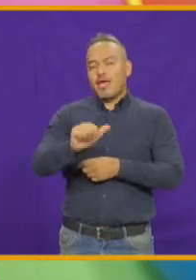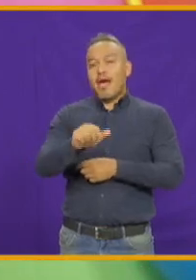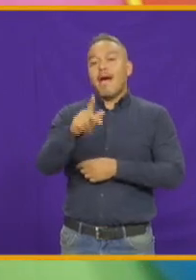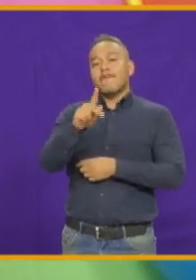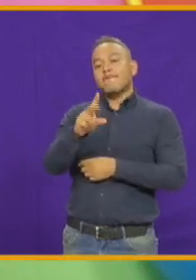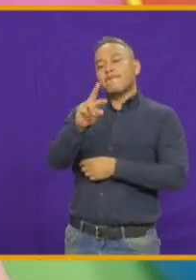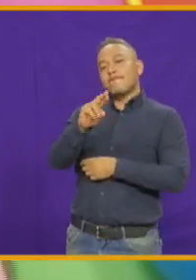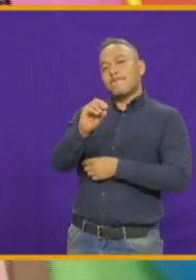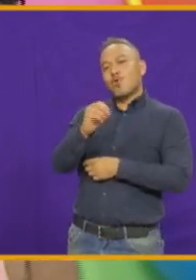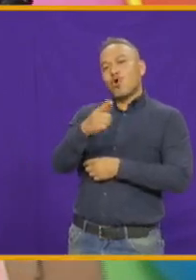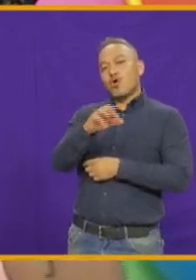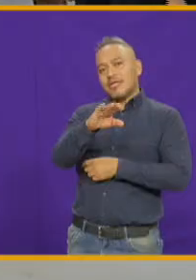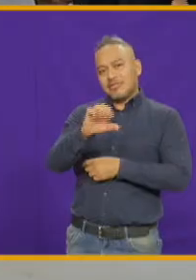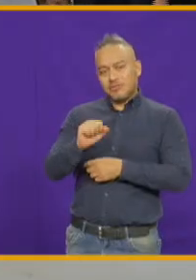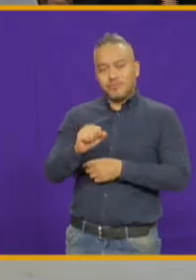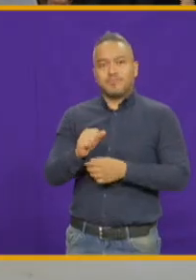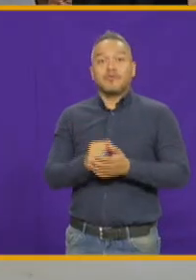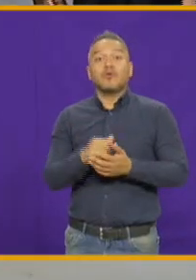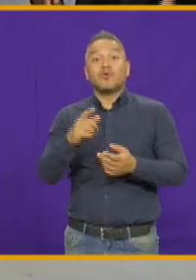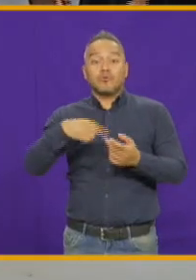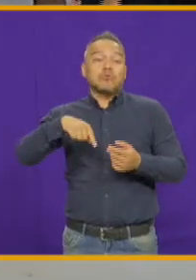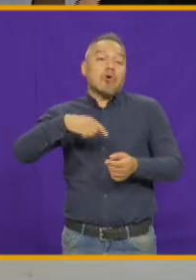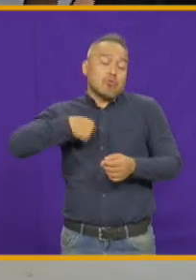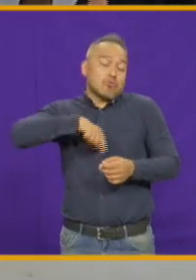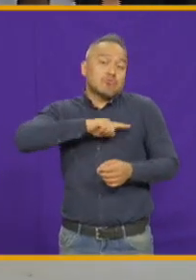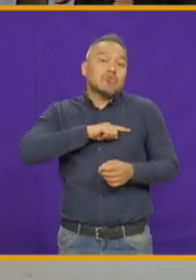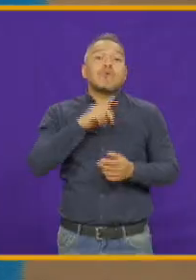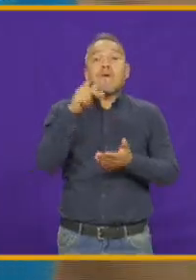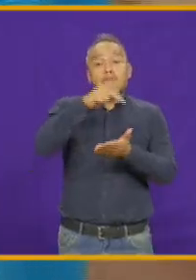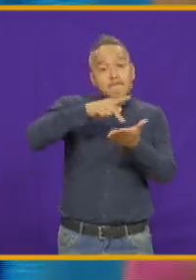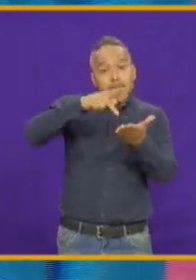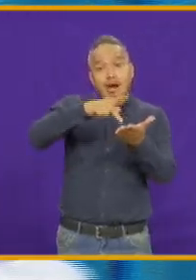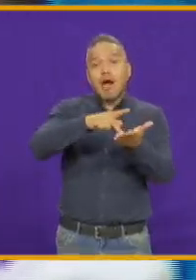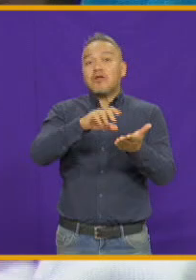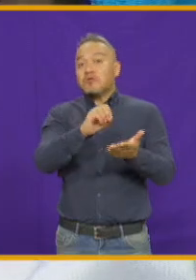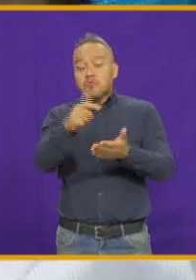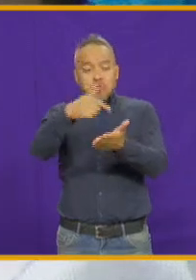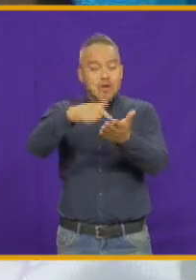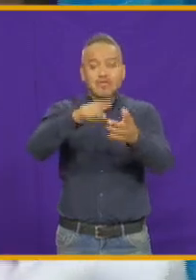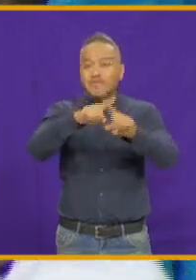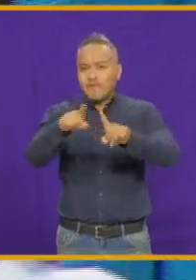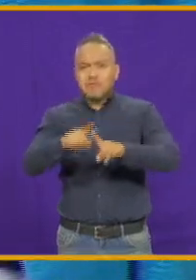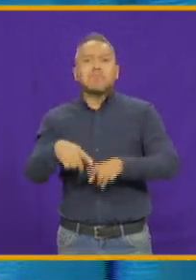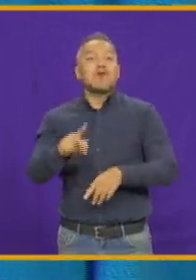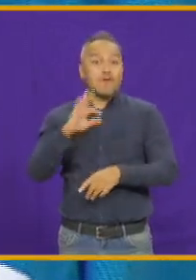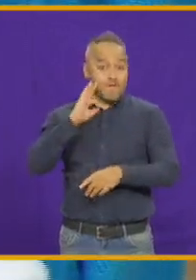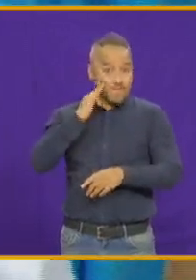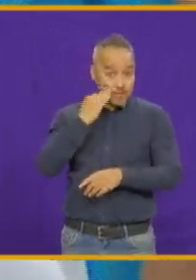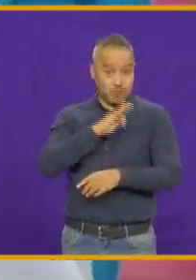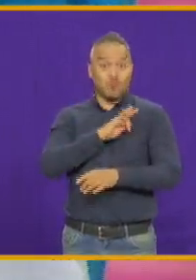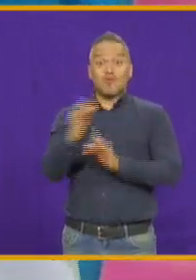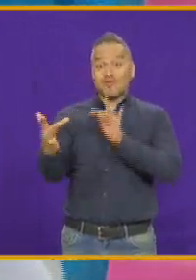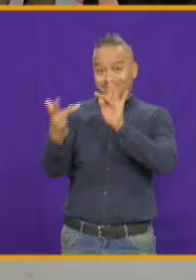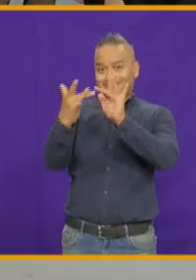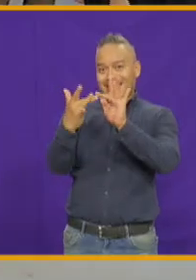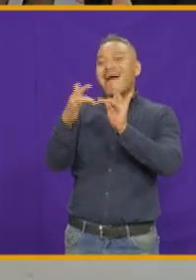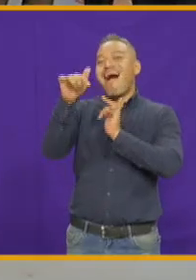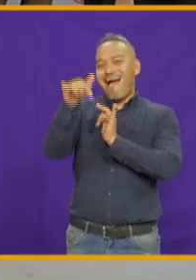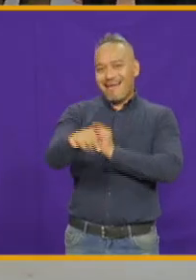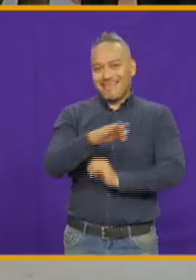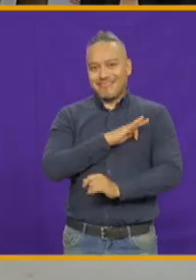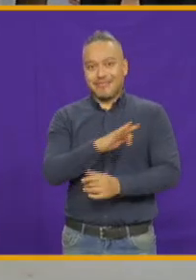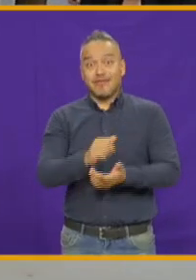estamos en parques también estamos en Barragán esquina Allende depende tienen que escribirnos por Facebook para que nos puedan encontrar por Facebook